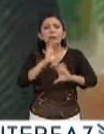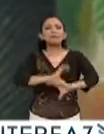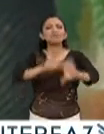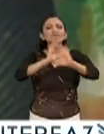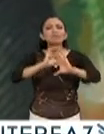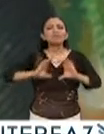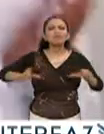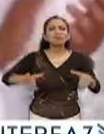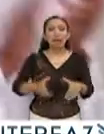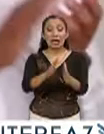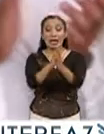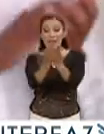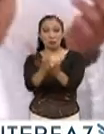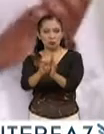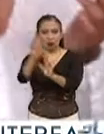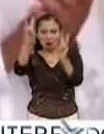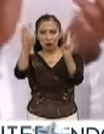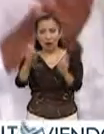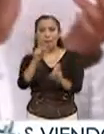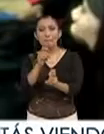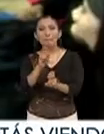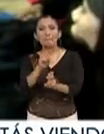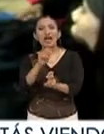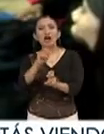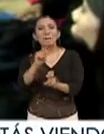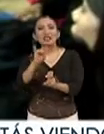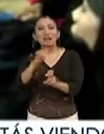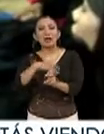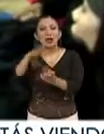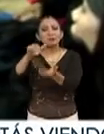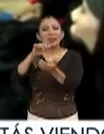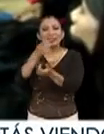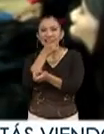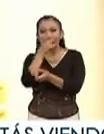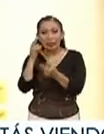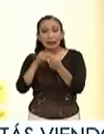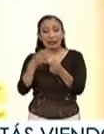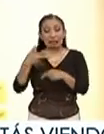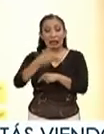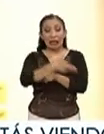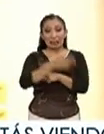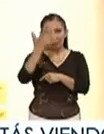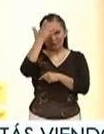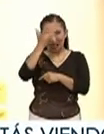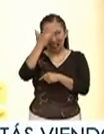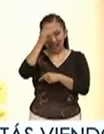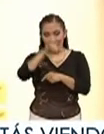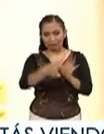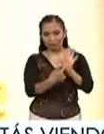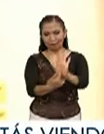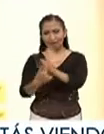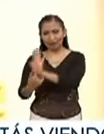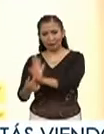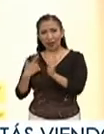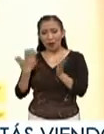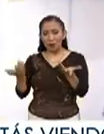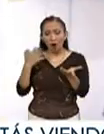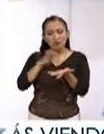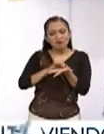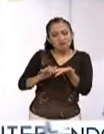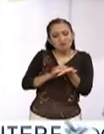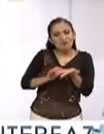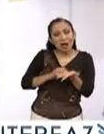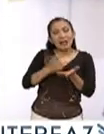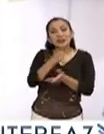concierto, y libros como El perro pestañas recolector de dientes y Las tijeras mágicas se presentaron en formato braille